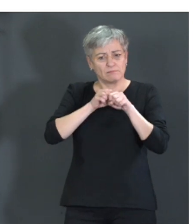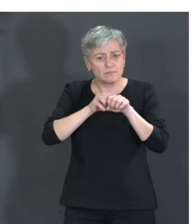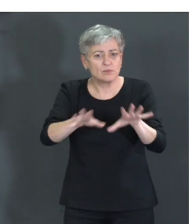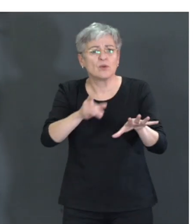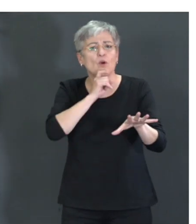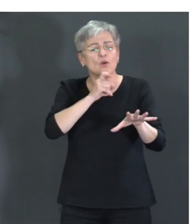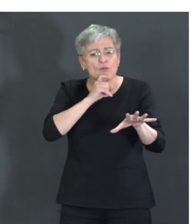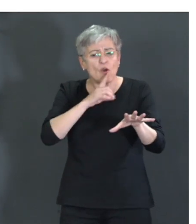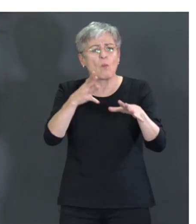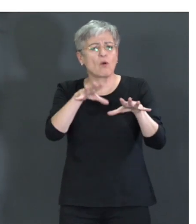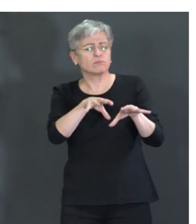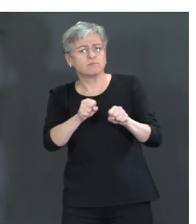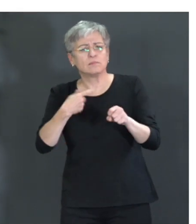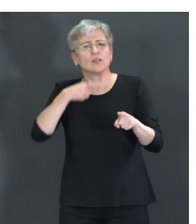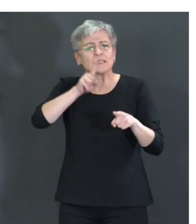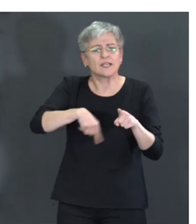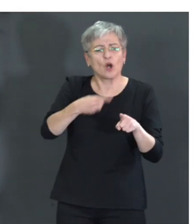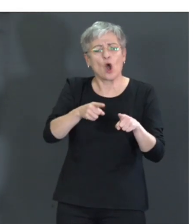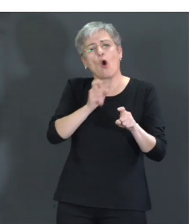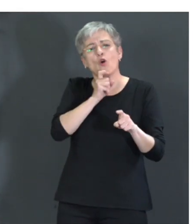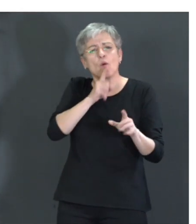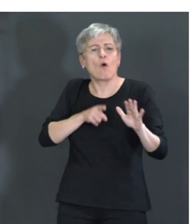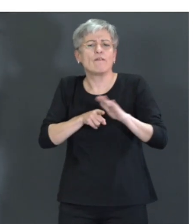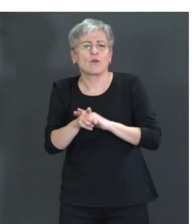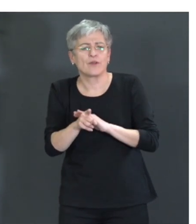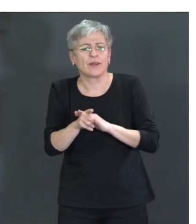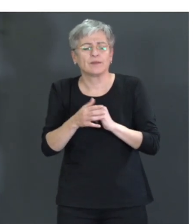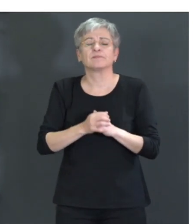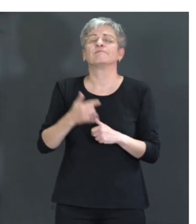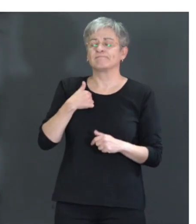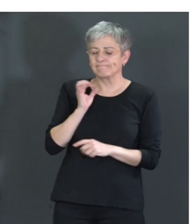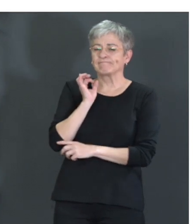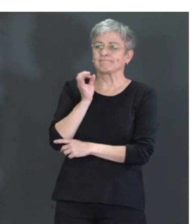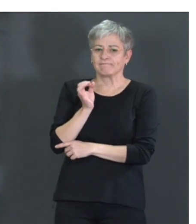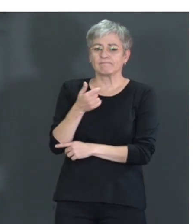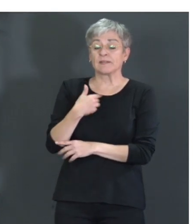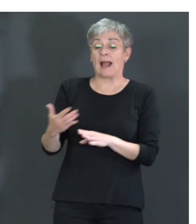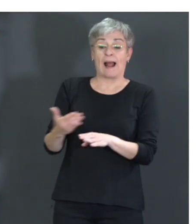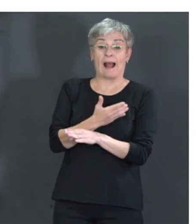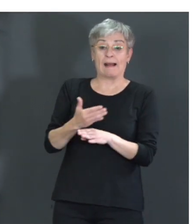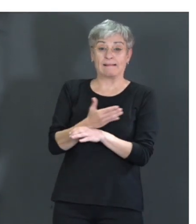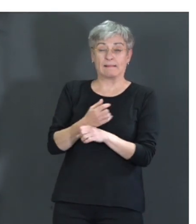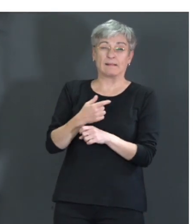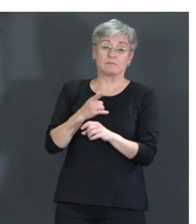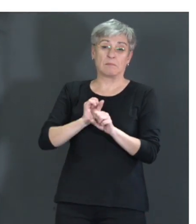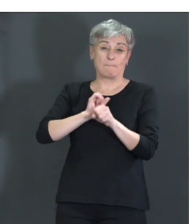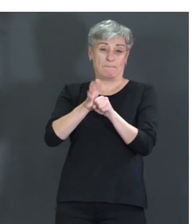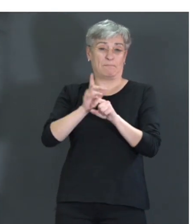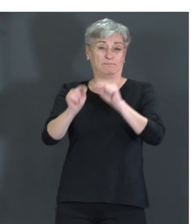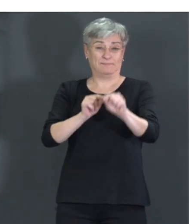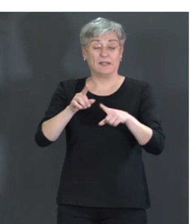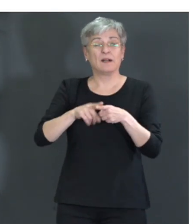ido evolucionando? Pues esto fue una línea de trabajo que comenzamos antes de la pandemia, en el 2019,